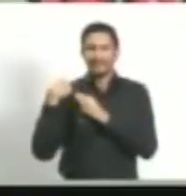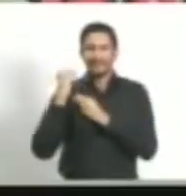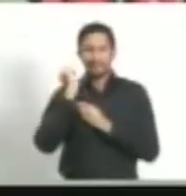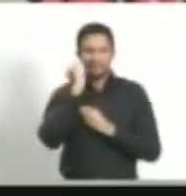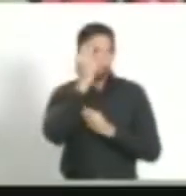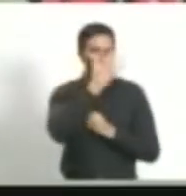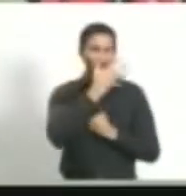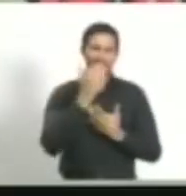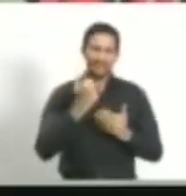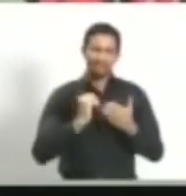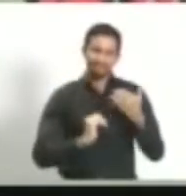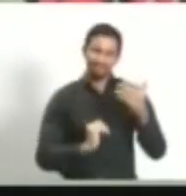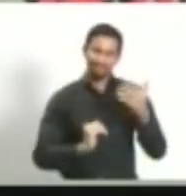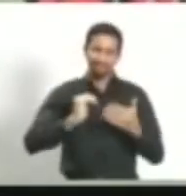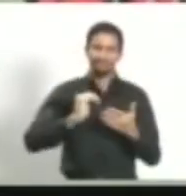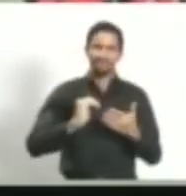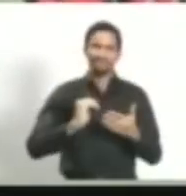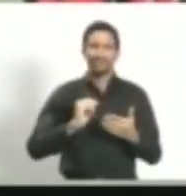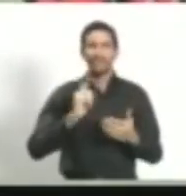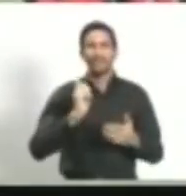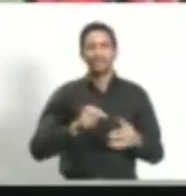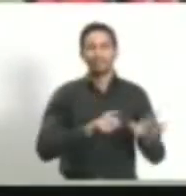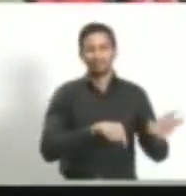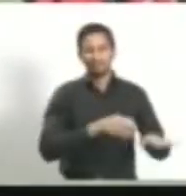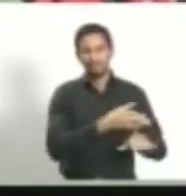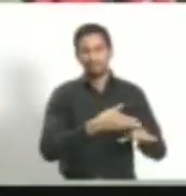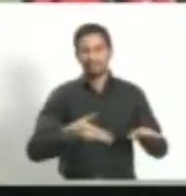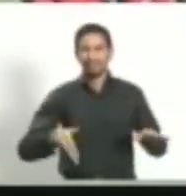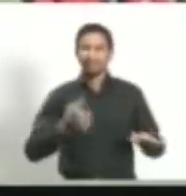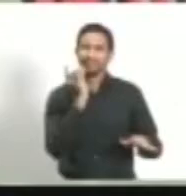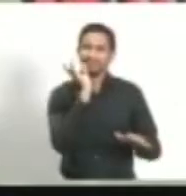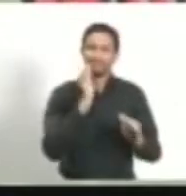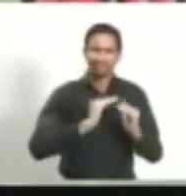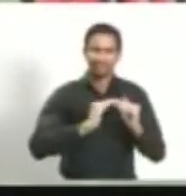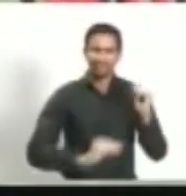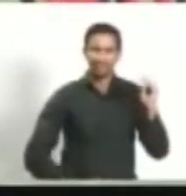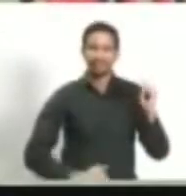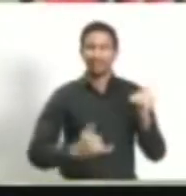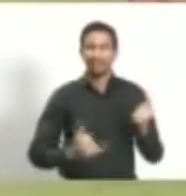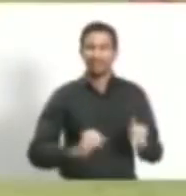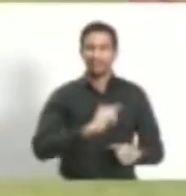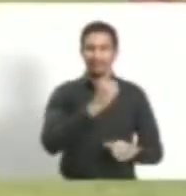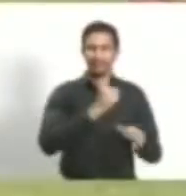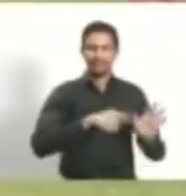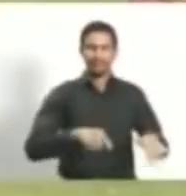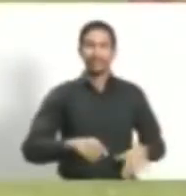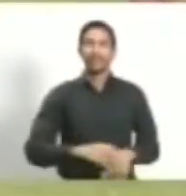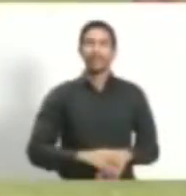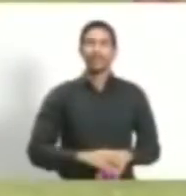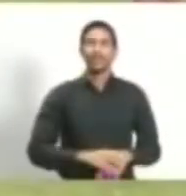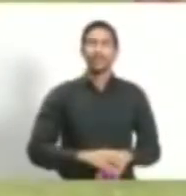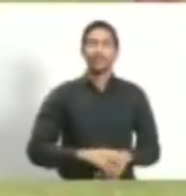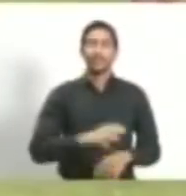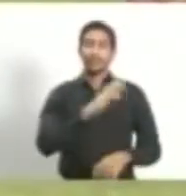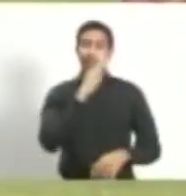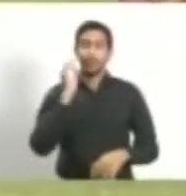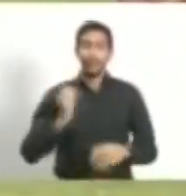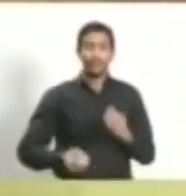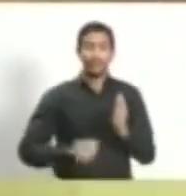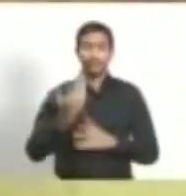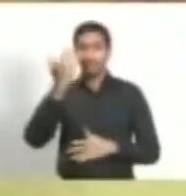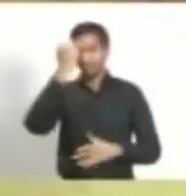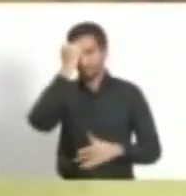y maquillar un poco la pésima campaña de la que ha sido protagonista este primer semestre. La llegada de Julio Comesaña en reemplazo de